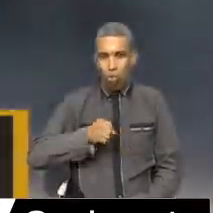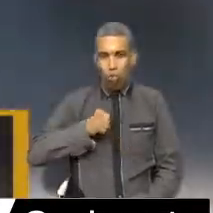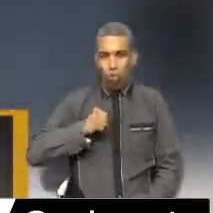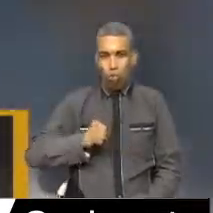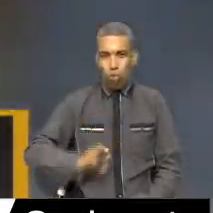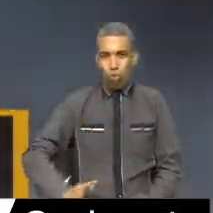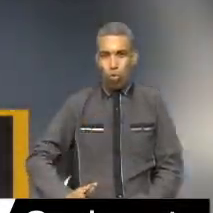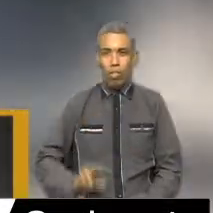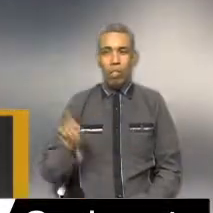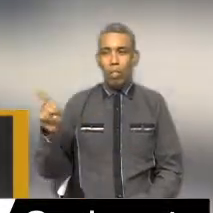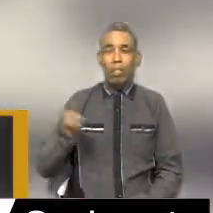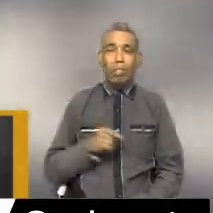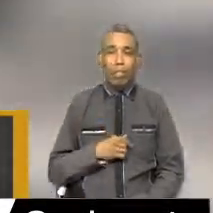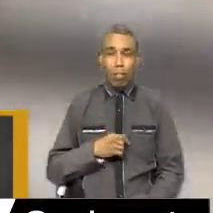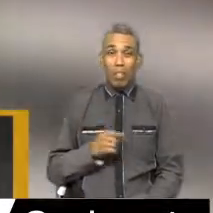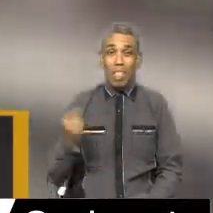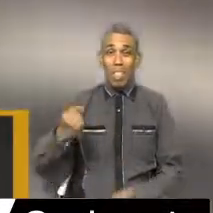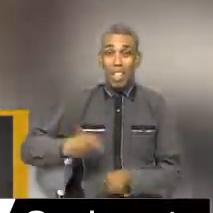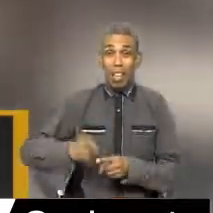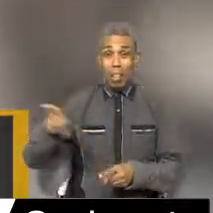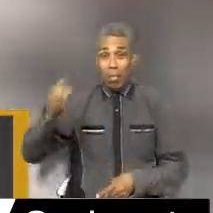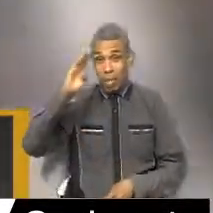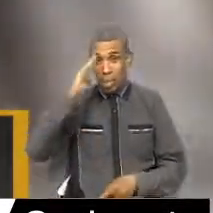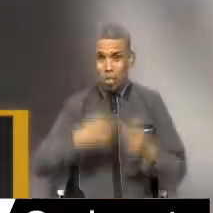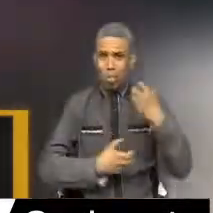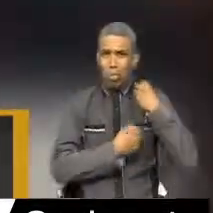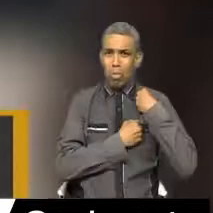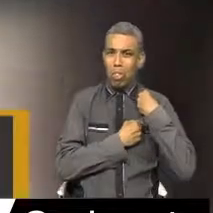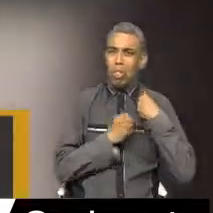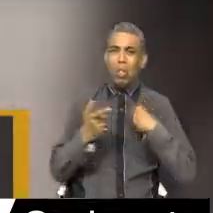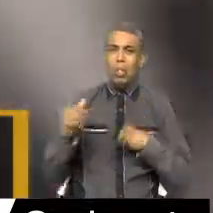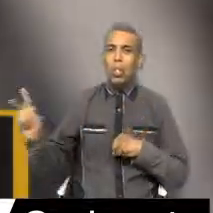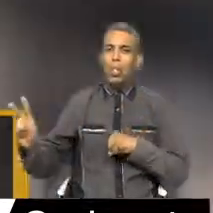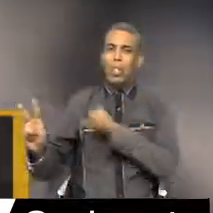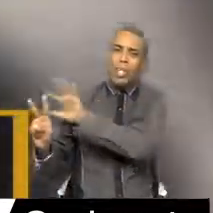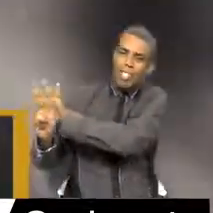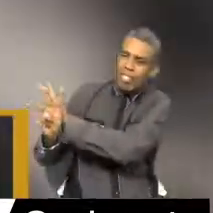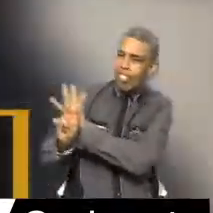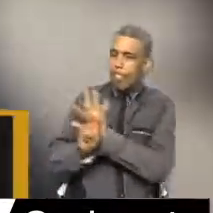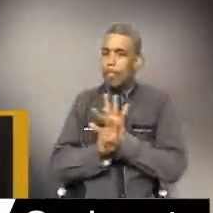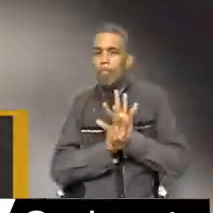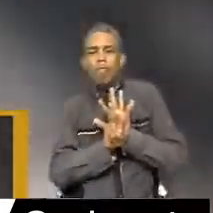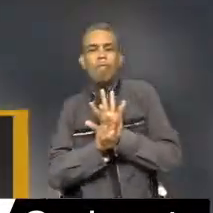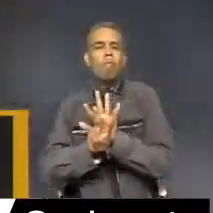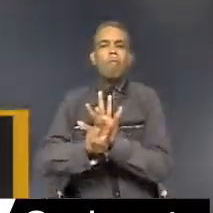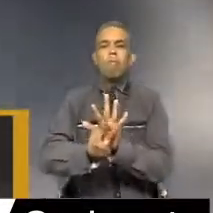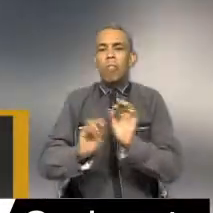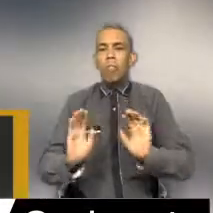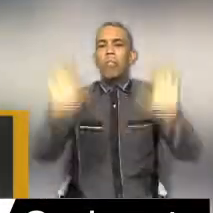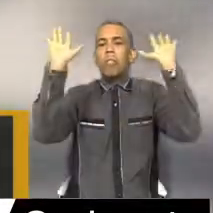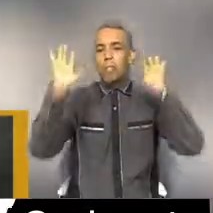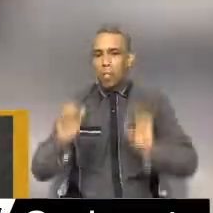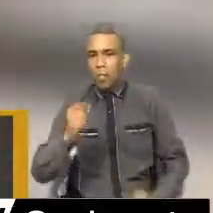capturados infragantes y colocados en la picota pública para que toda la comunidad los conociera.